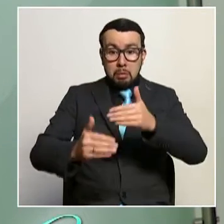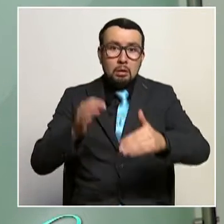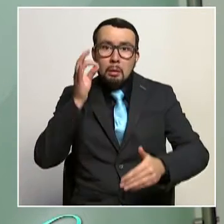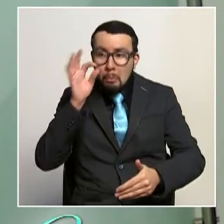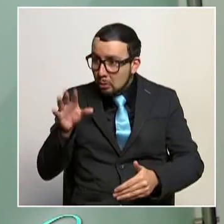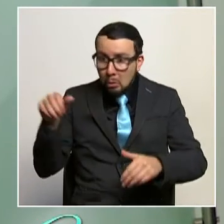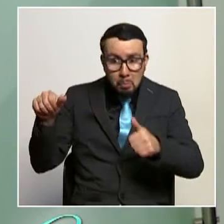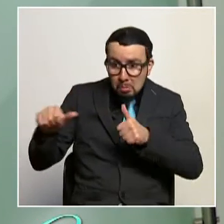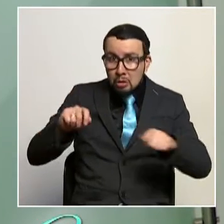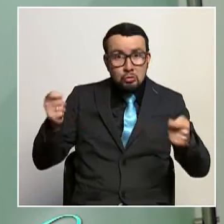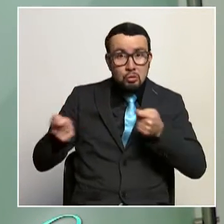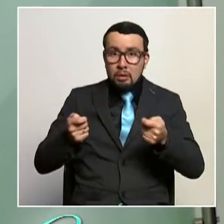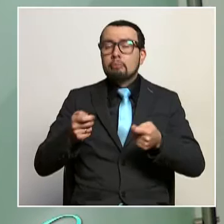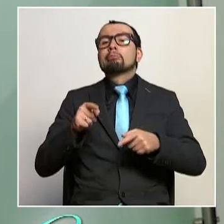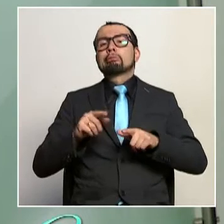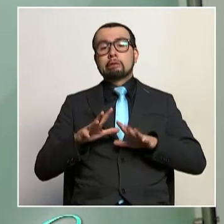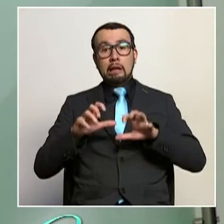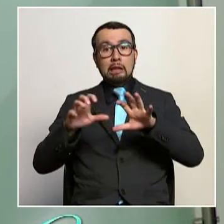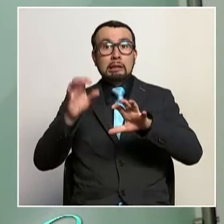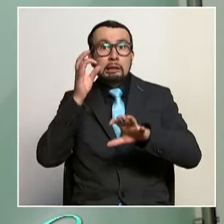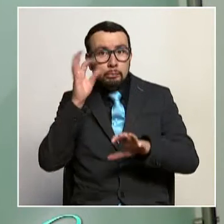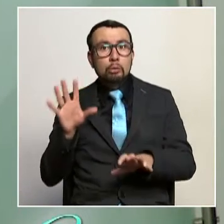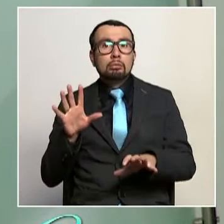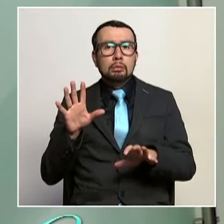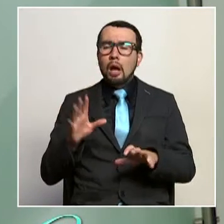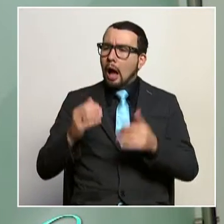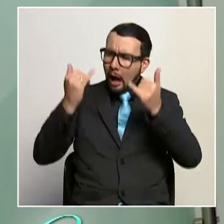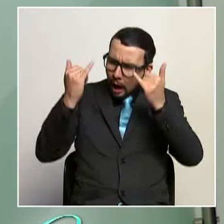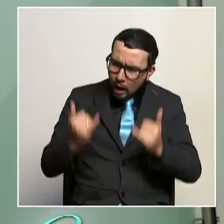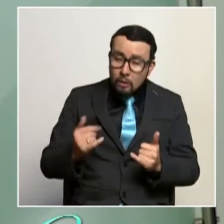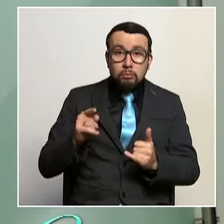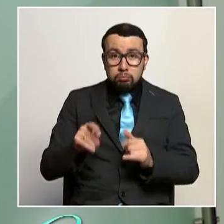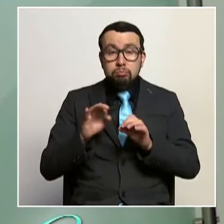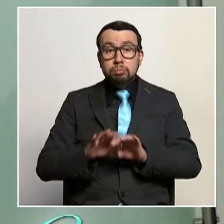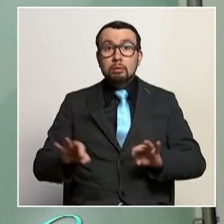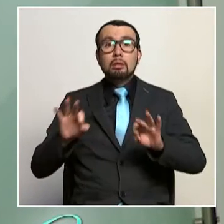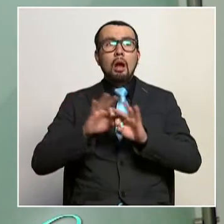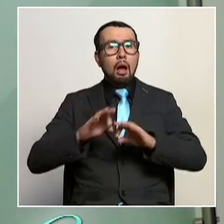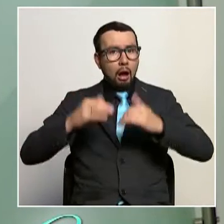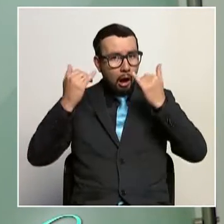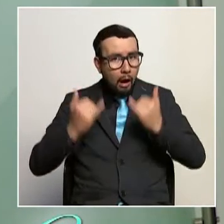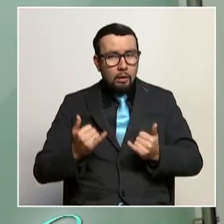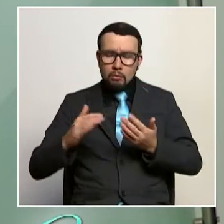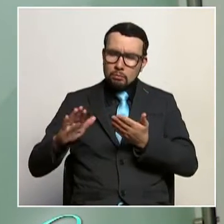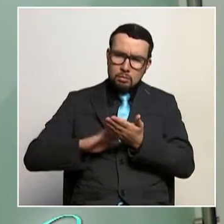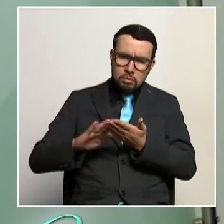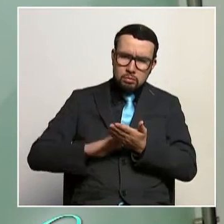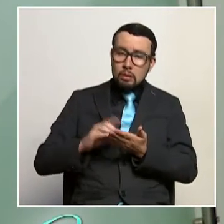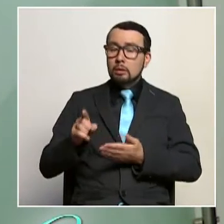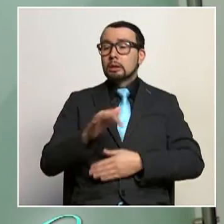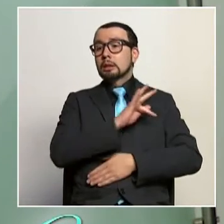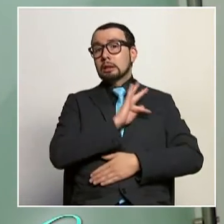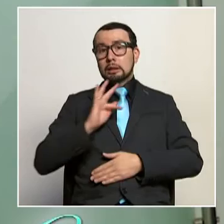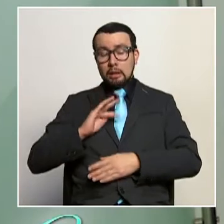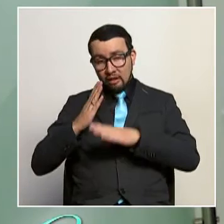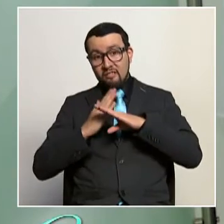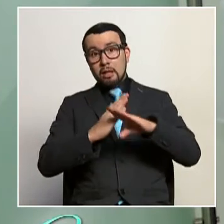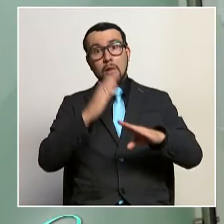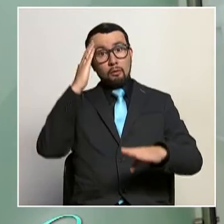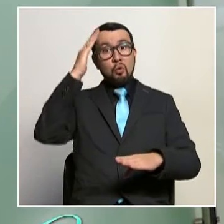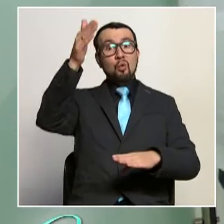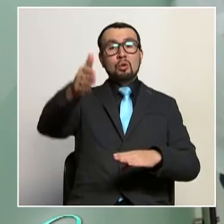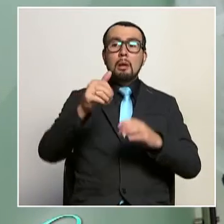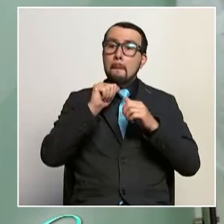este momento está en el preciso, en el instante, hoy, aquí y ahora, de empezar un tratamiento para evitar ese tipo de